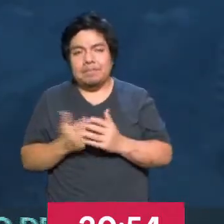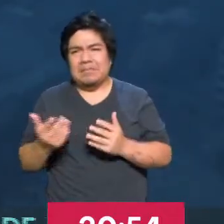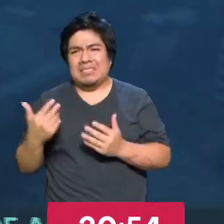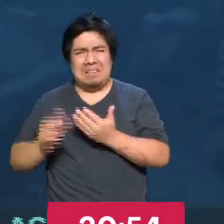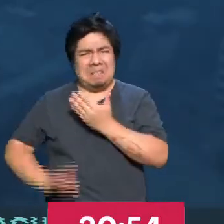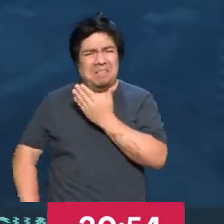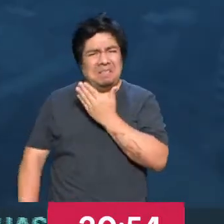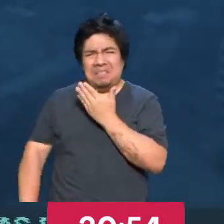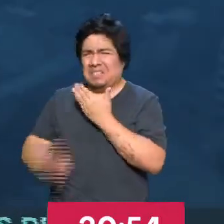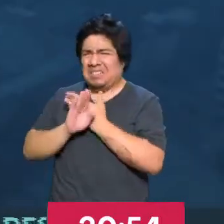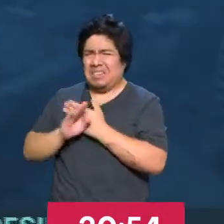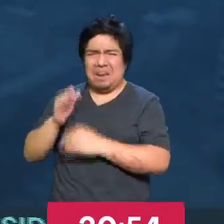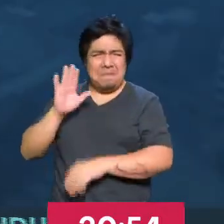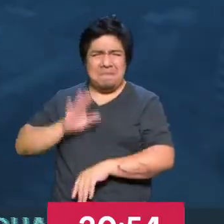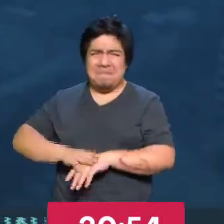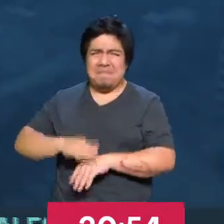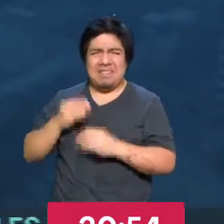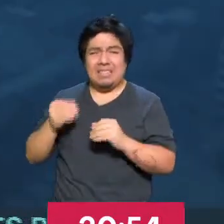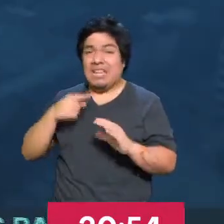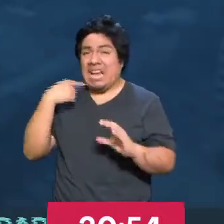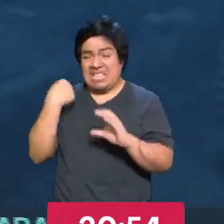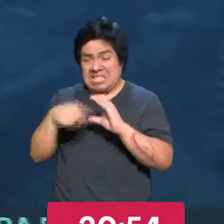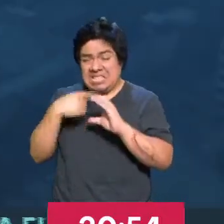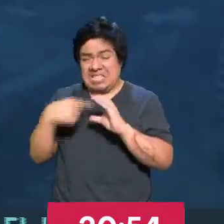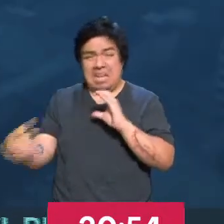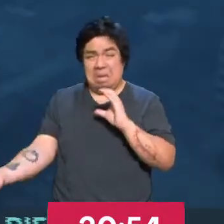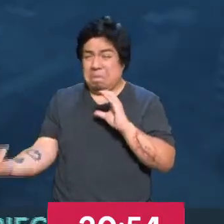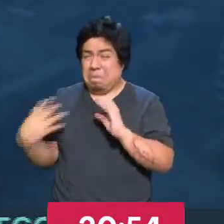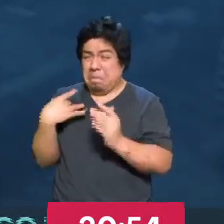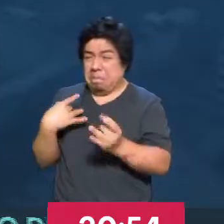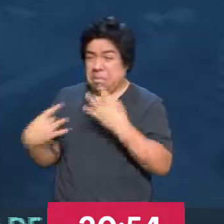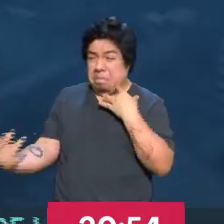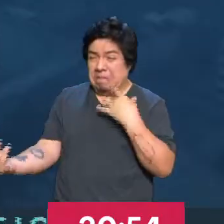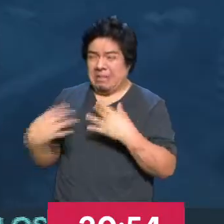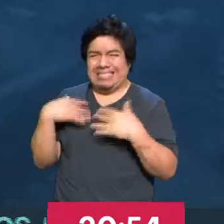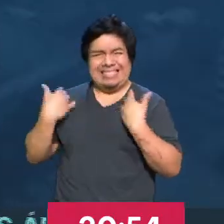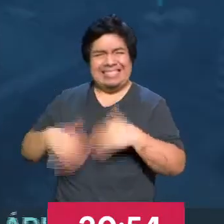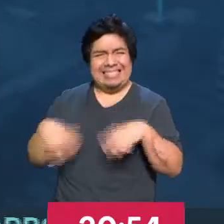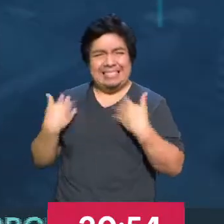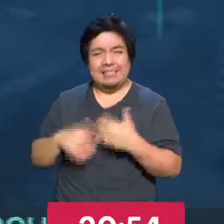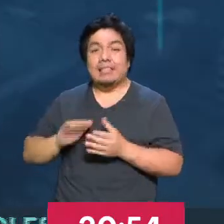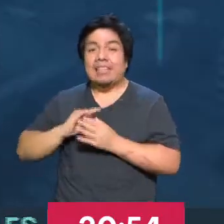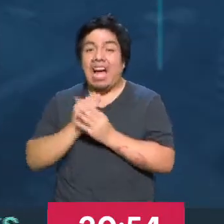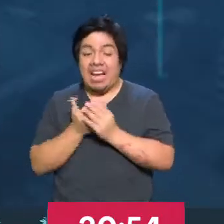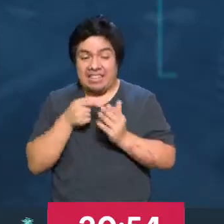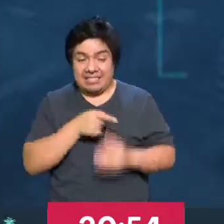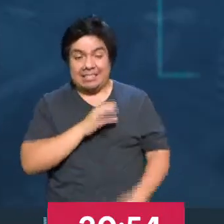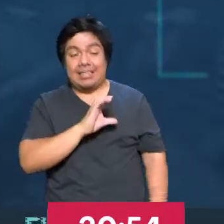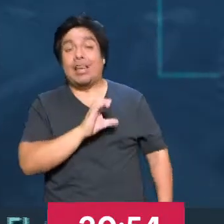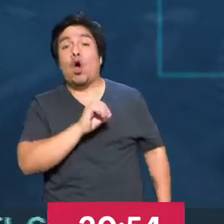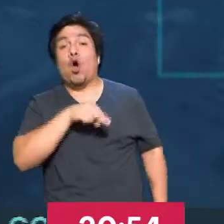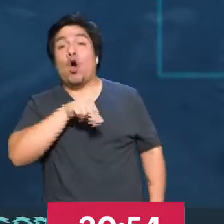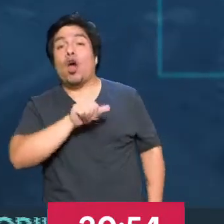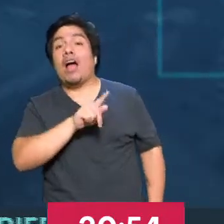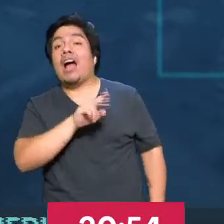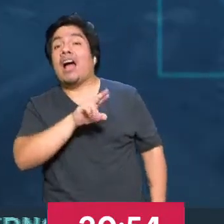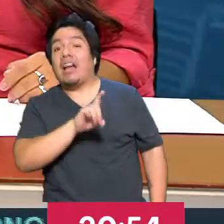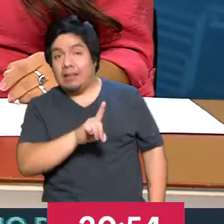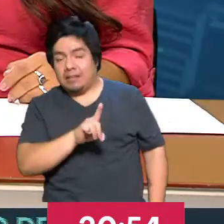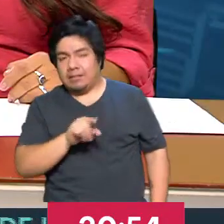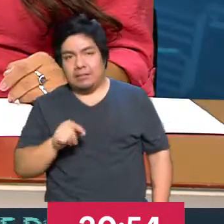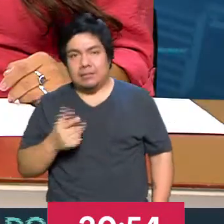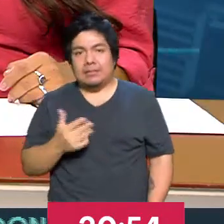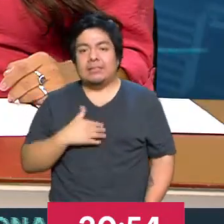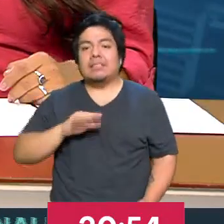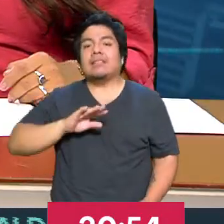más agresivos, empezaron correos mucho más agresivos que están justamente en el expediente de CONAPRED y terminan, bueno, tuve